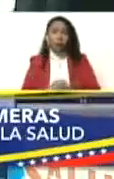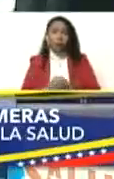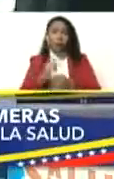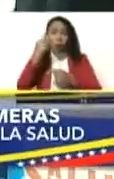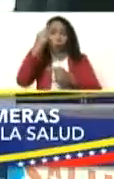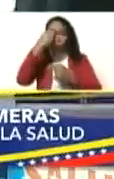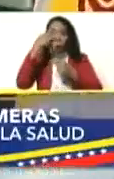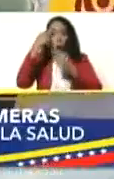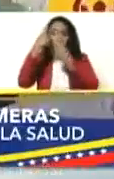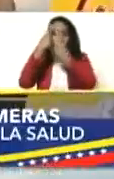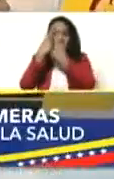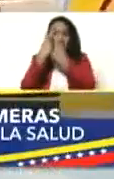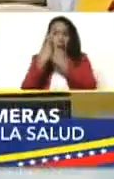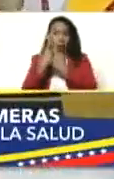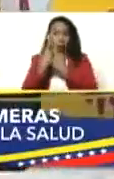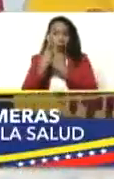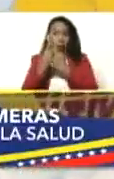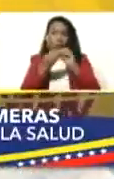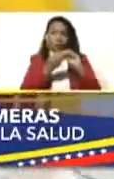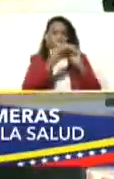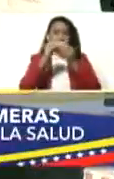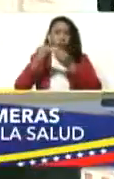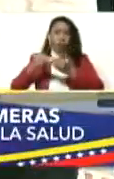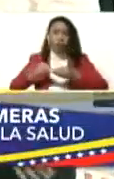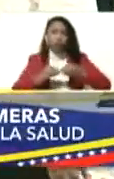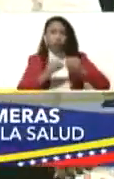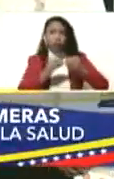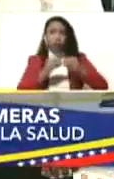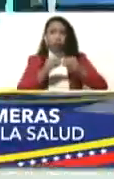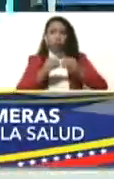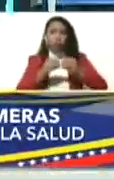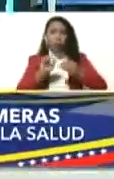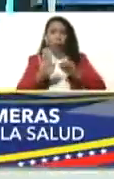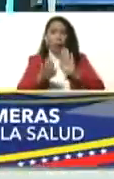cirugía plástica y reconstructiva, además de oncología ortopédica.